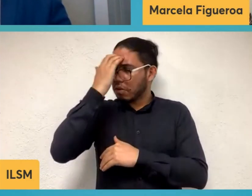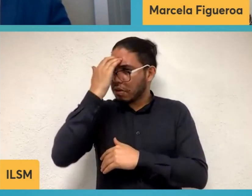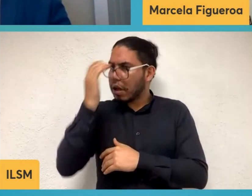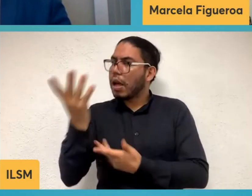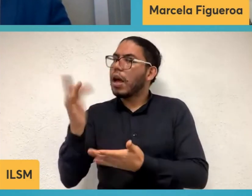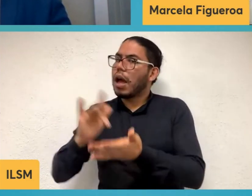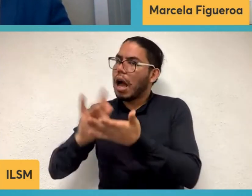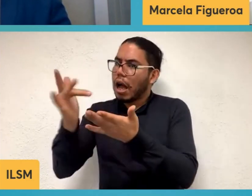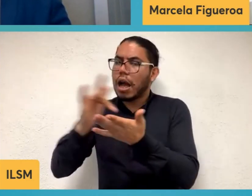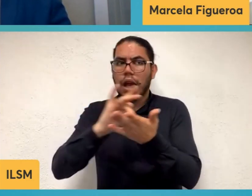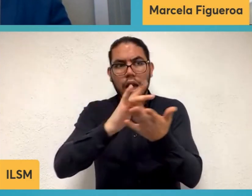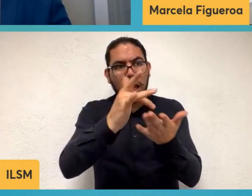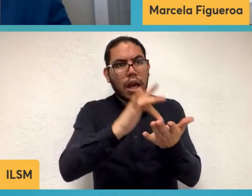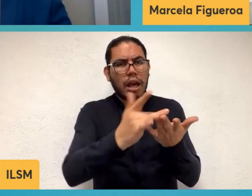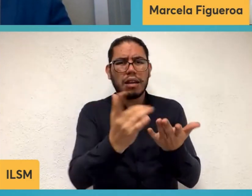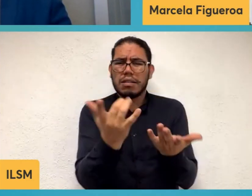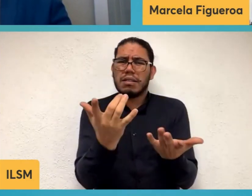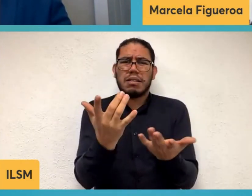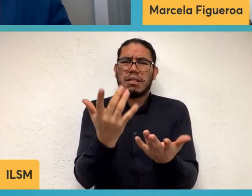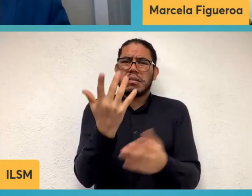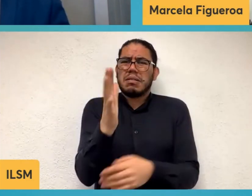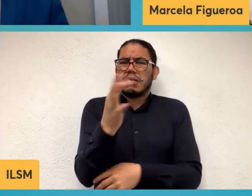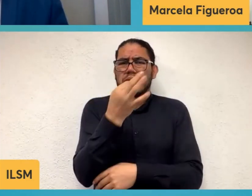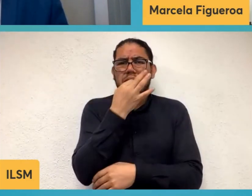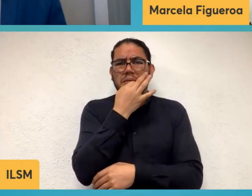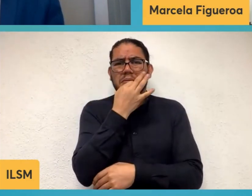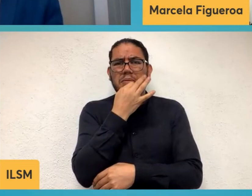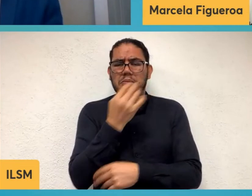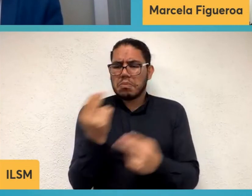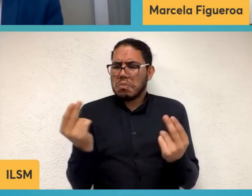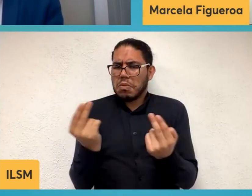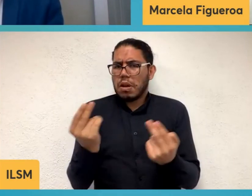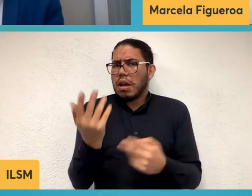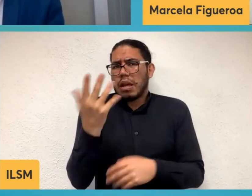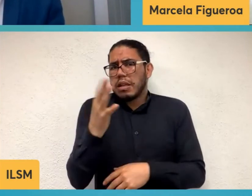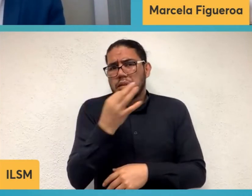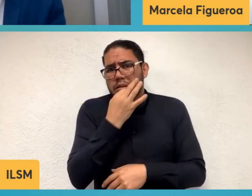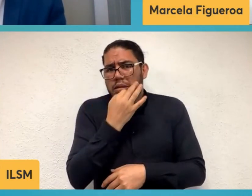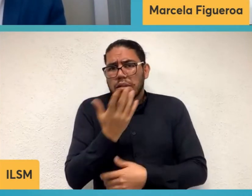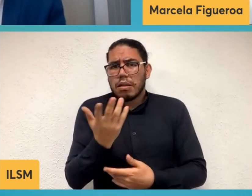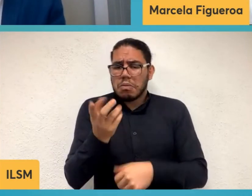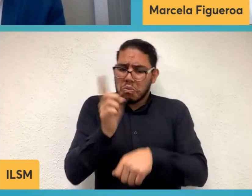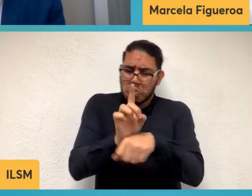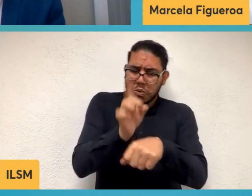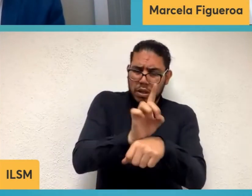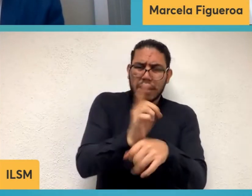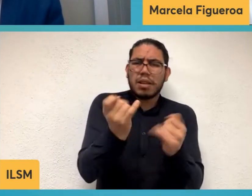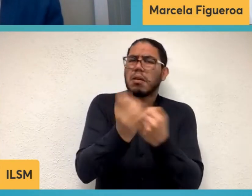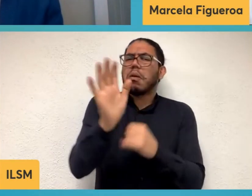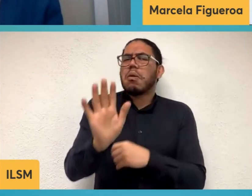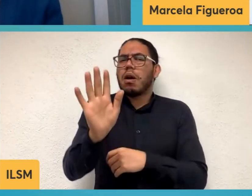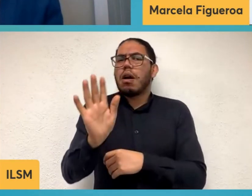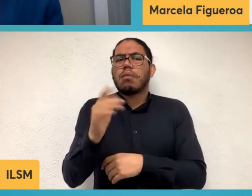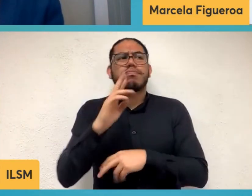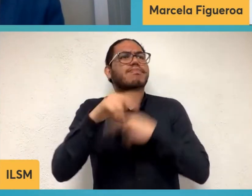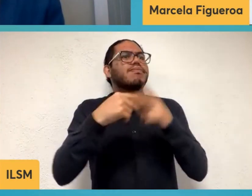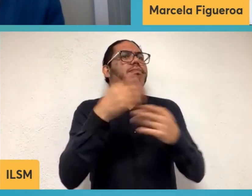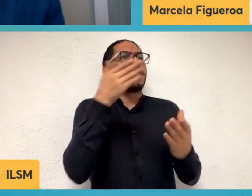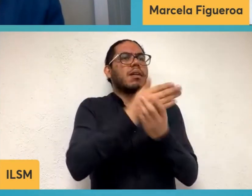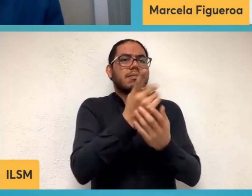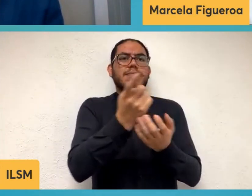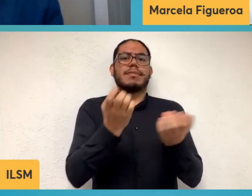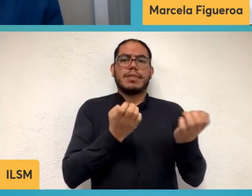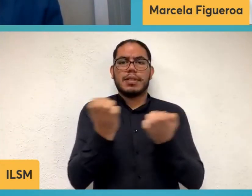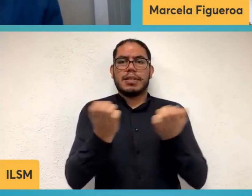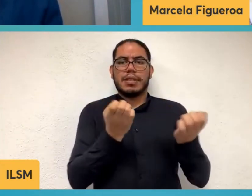solo necesitas 10 minutos al día, como lo dije en un principio, es como ir a entrenar al gimnasio. ¿Cierto, Xavi? Sí,